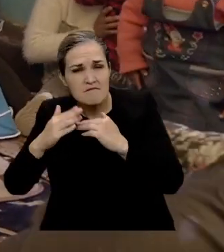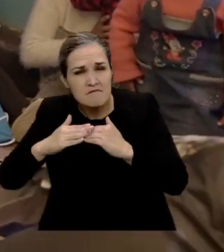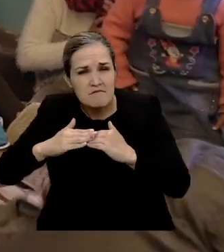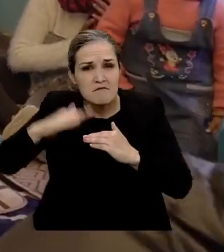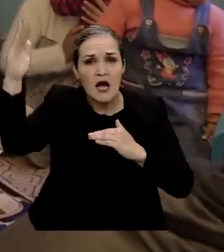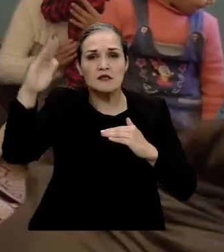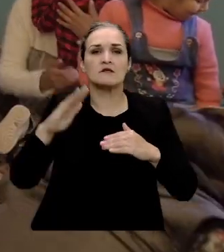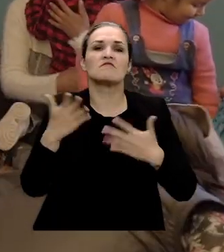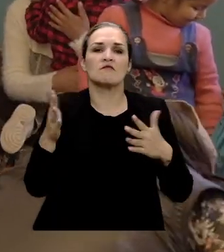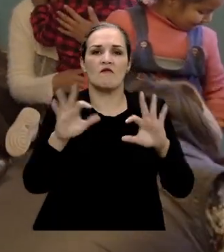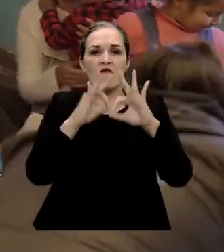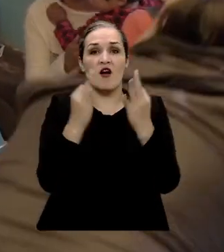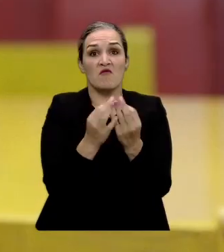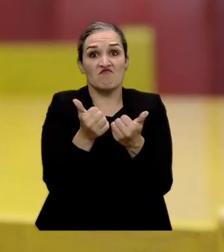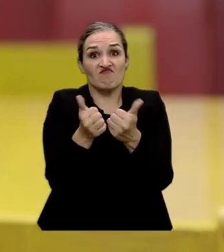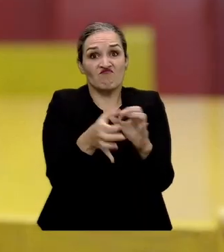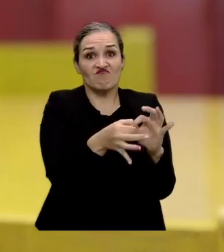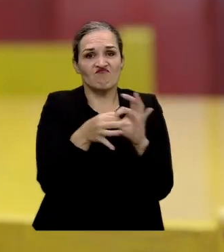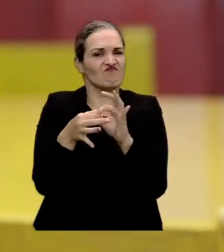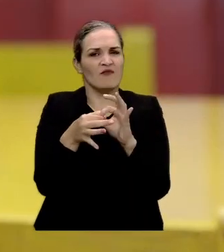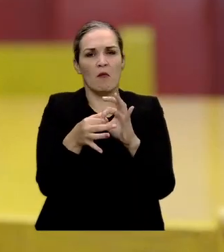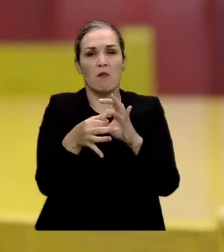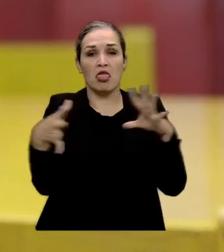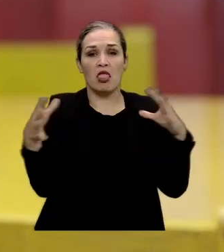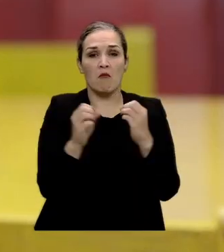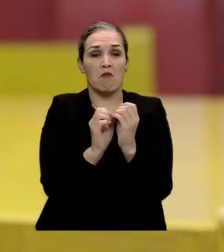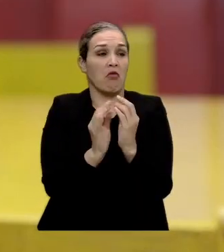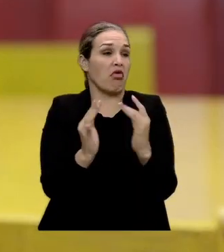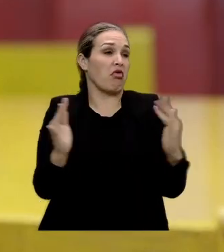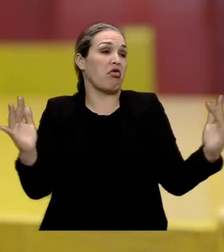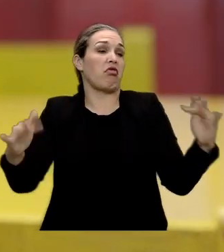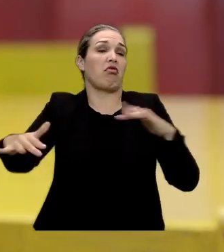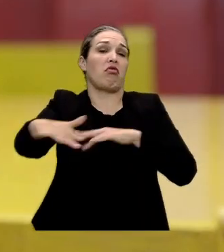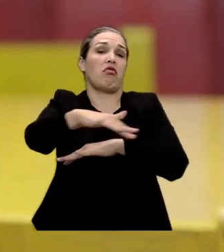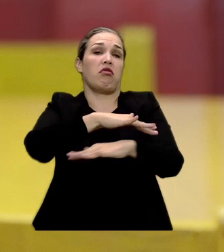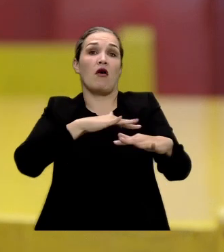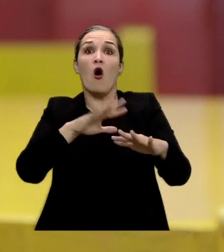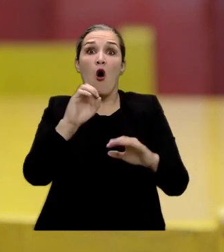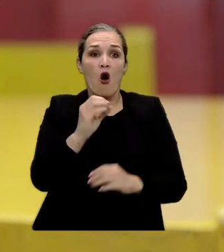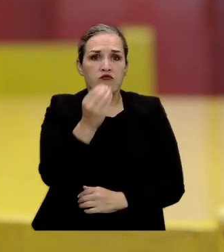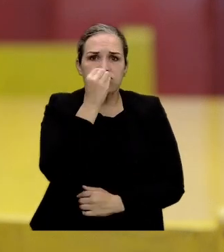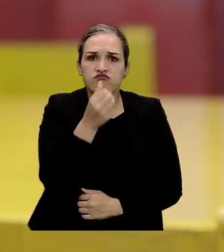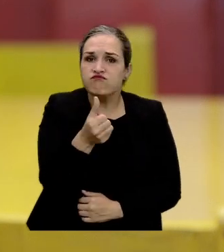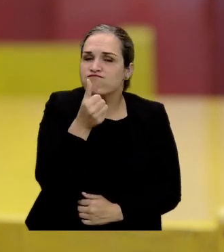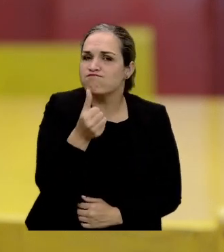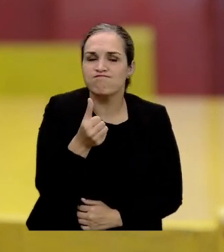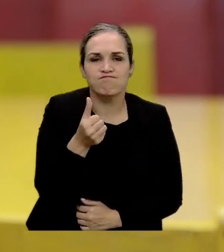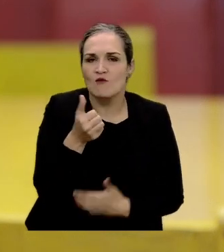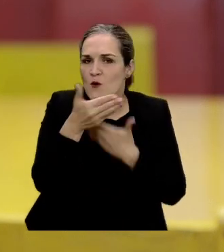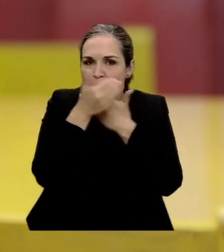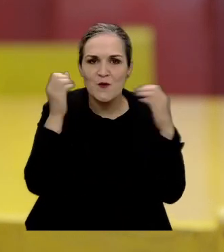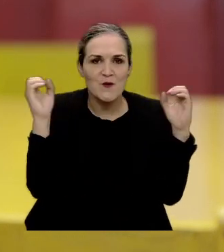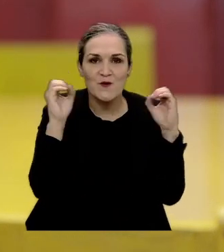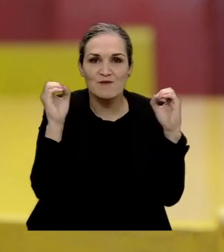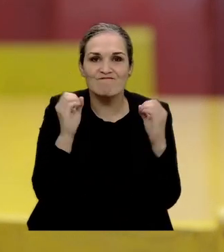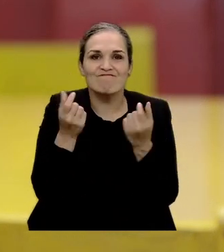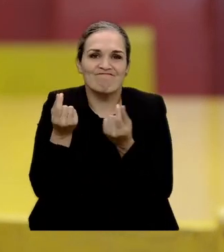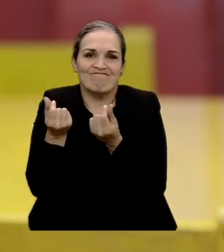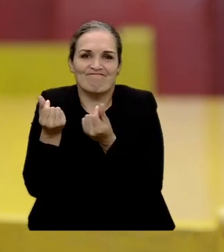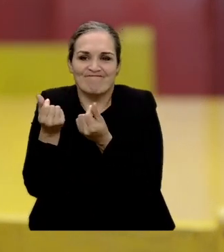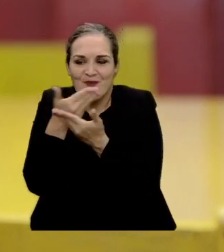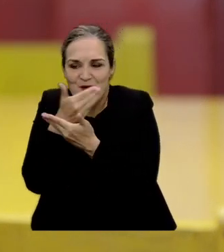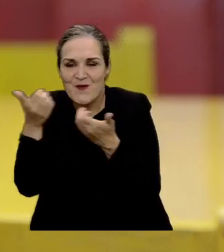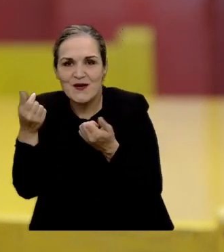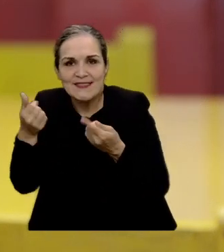son desintegración familiar, también hay desnutrición, ¿no? Muchos estudiantes que como tienen